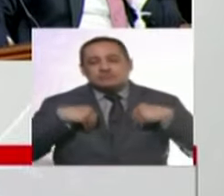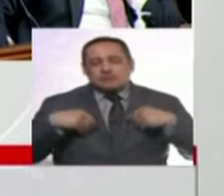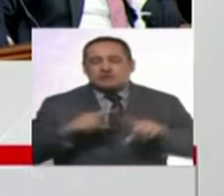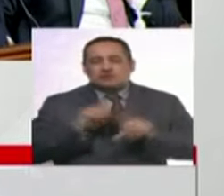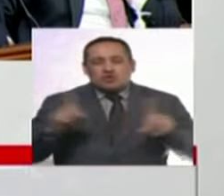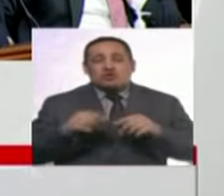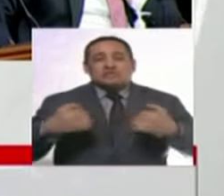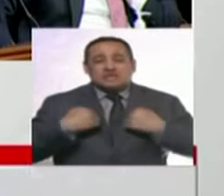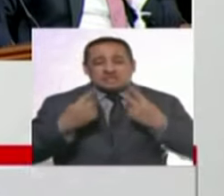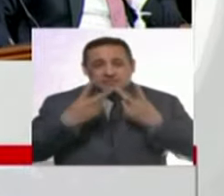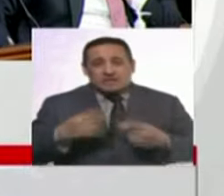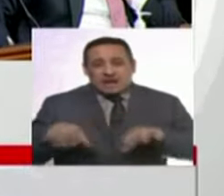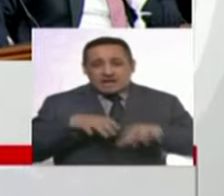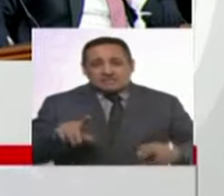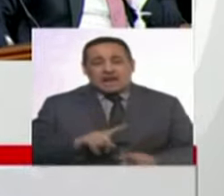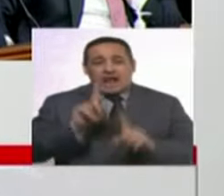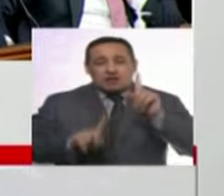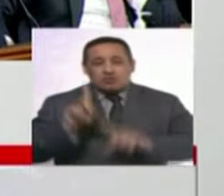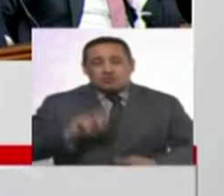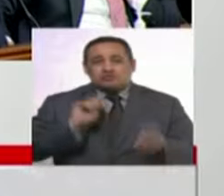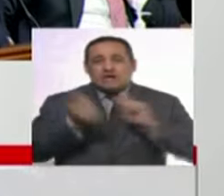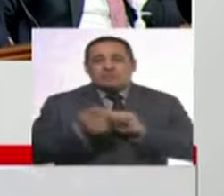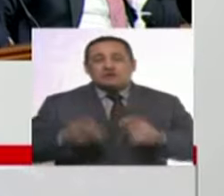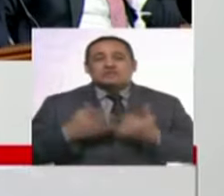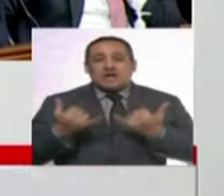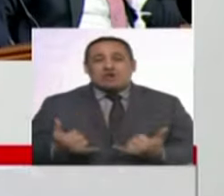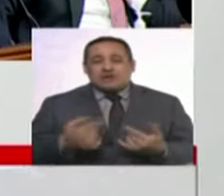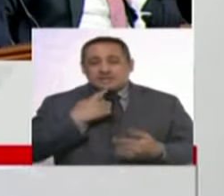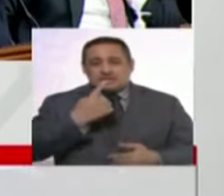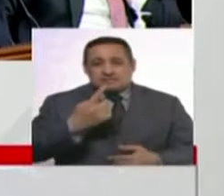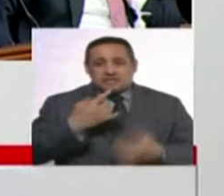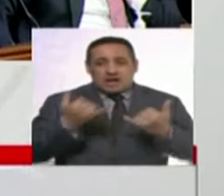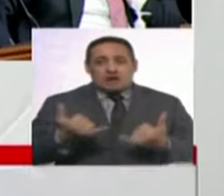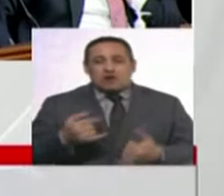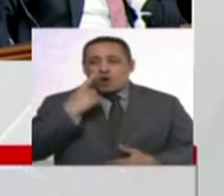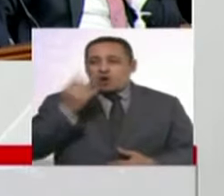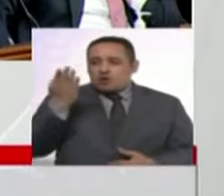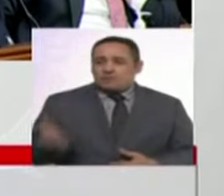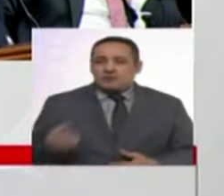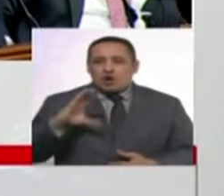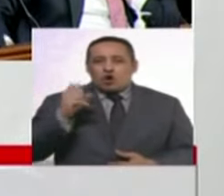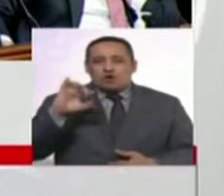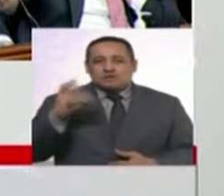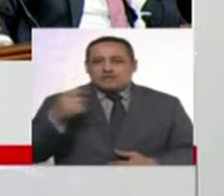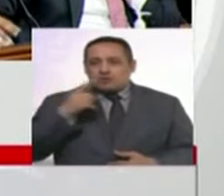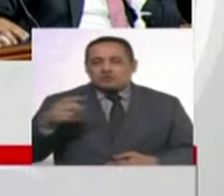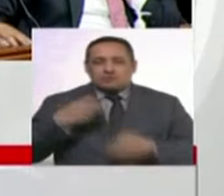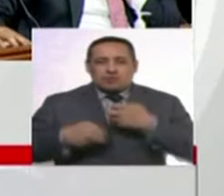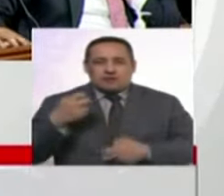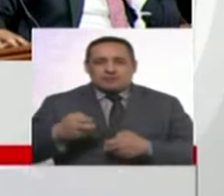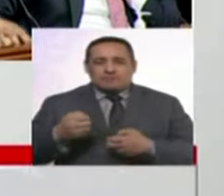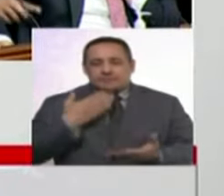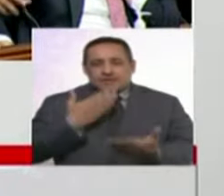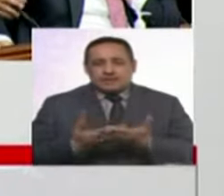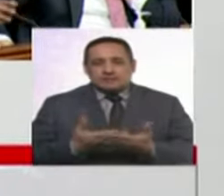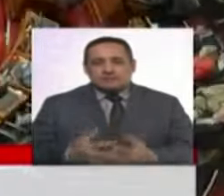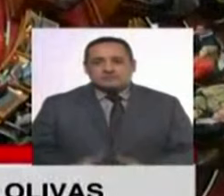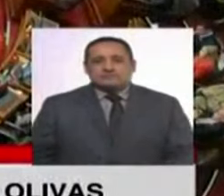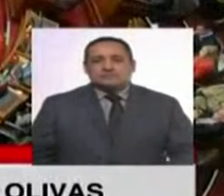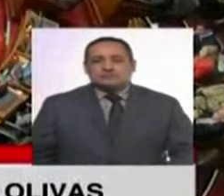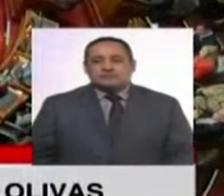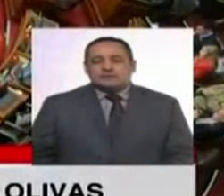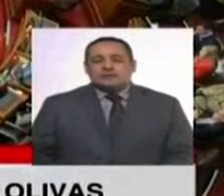que usted tuvo que hacer los cambios para que pueda Ahora el Señor colchado está en la situación en la que está Muchas gracias